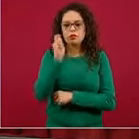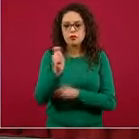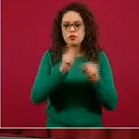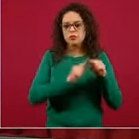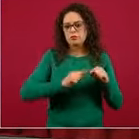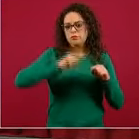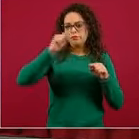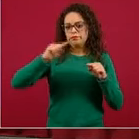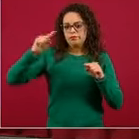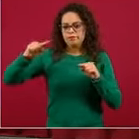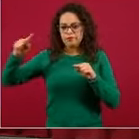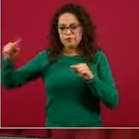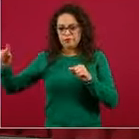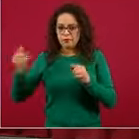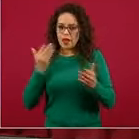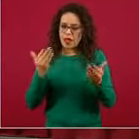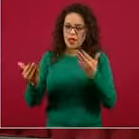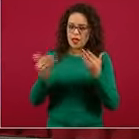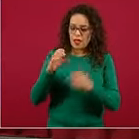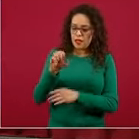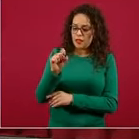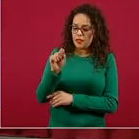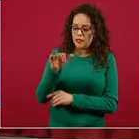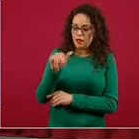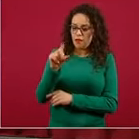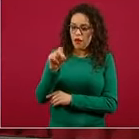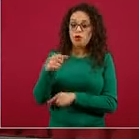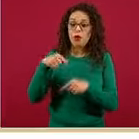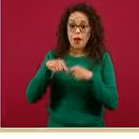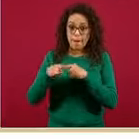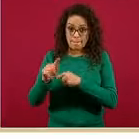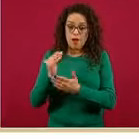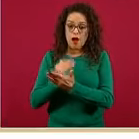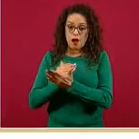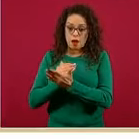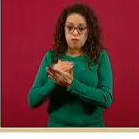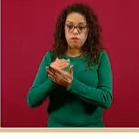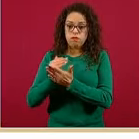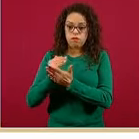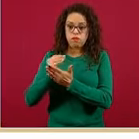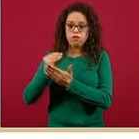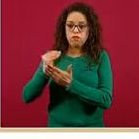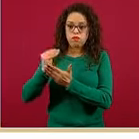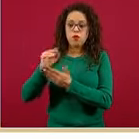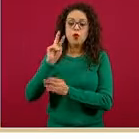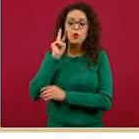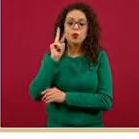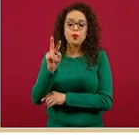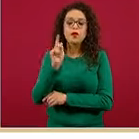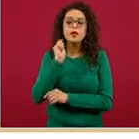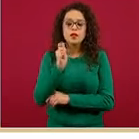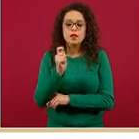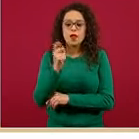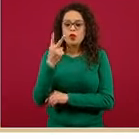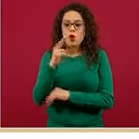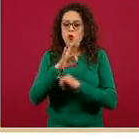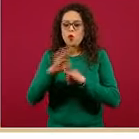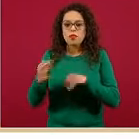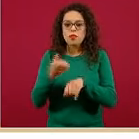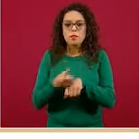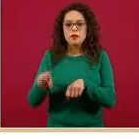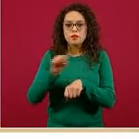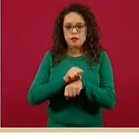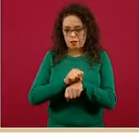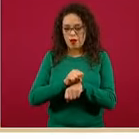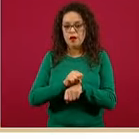casos estimados se ha estado incrementando. Veíamos inclusive el incremento que sucedía entre las 2 últimas semanas,